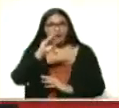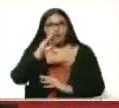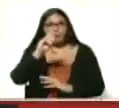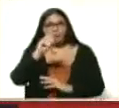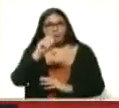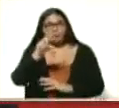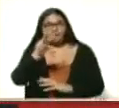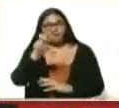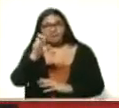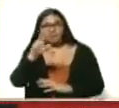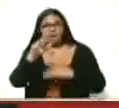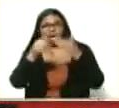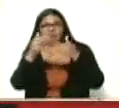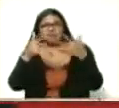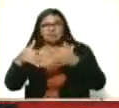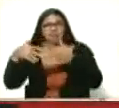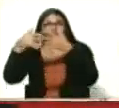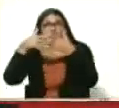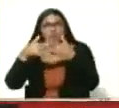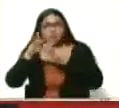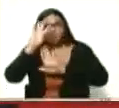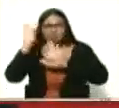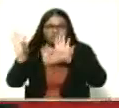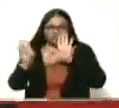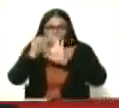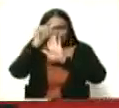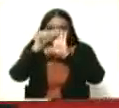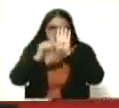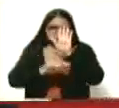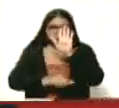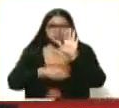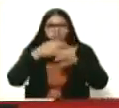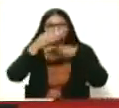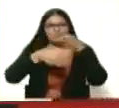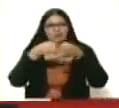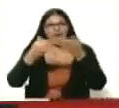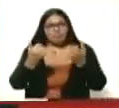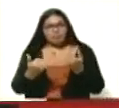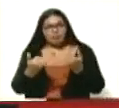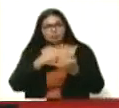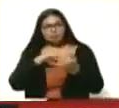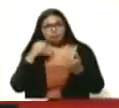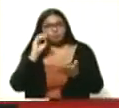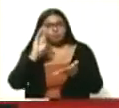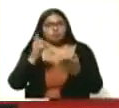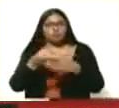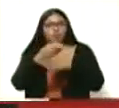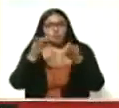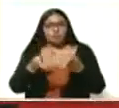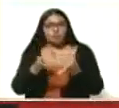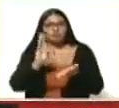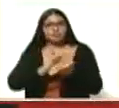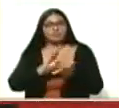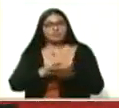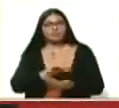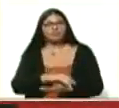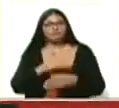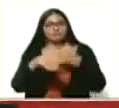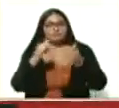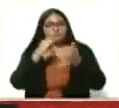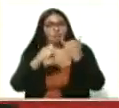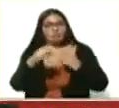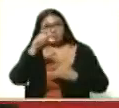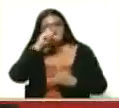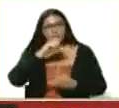Estados Unidos, pero sería importante hacer un recuento porque no solamente nos deberemos centrar o nos deberíamos centrar en lo que ha pasado en estos últimos